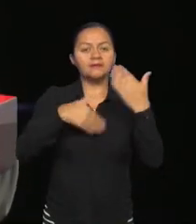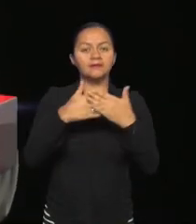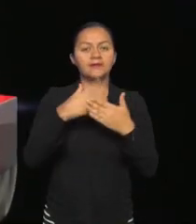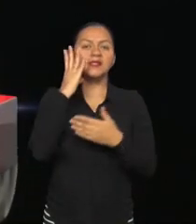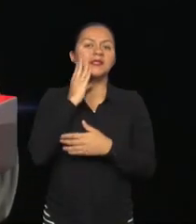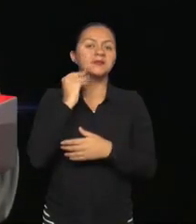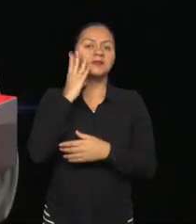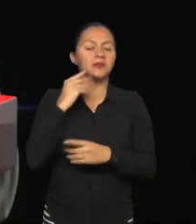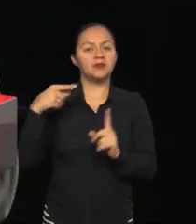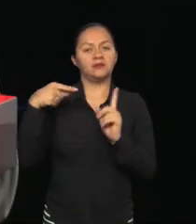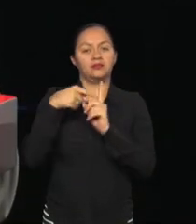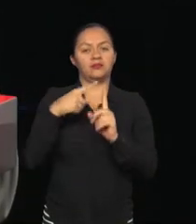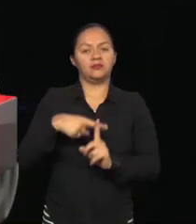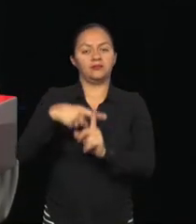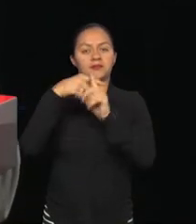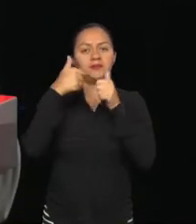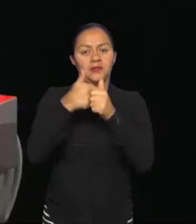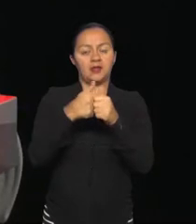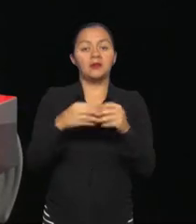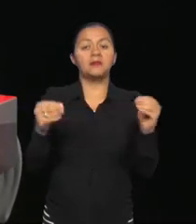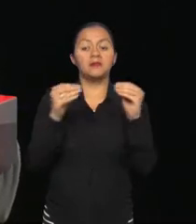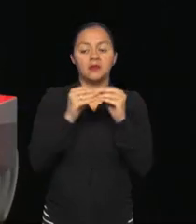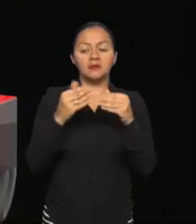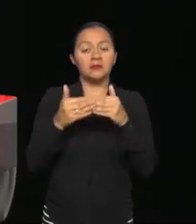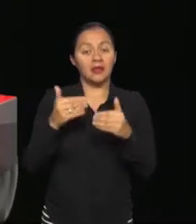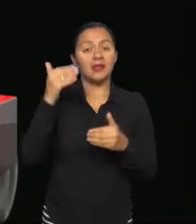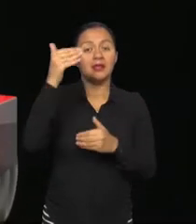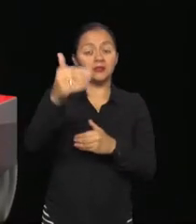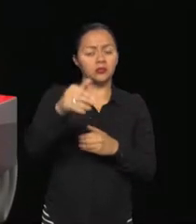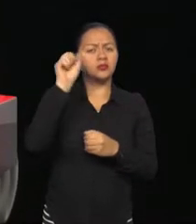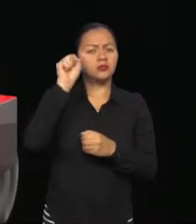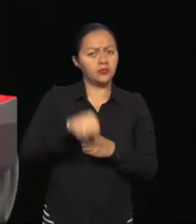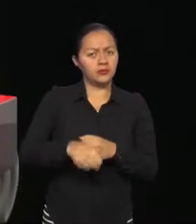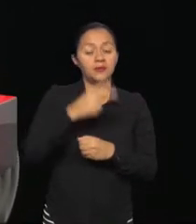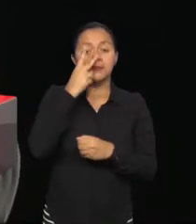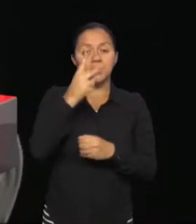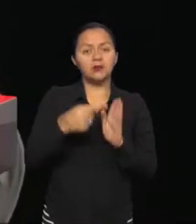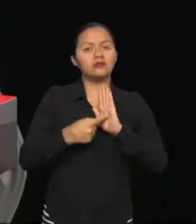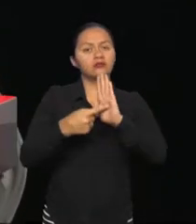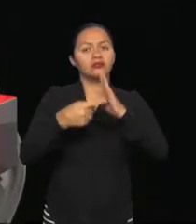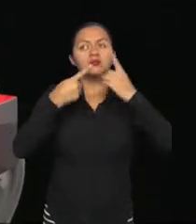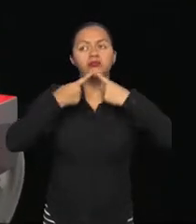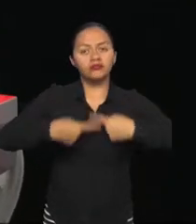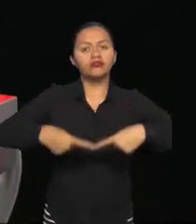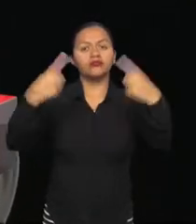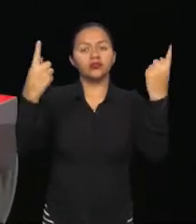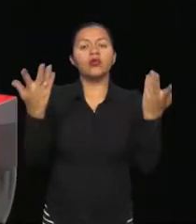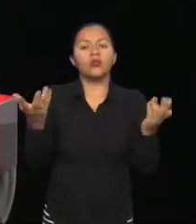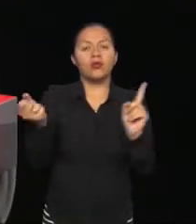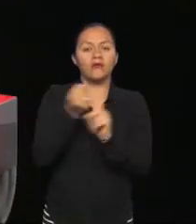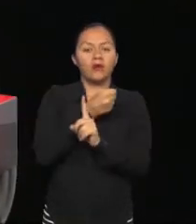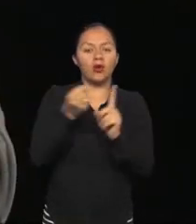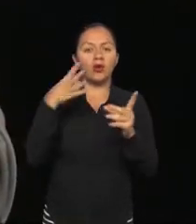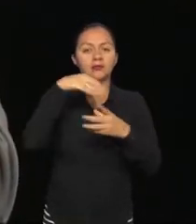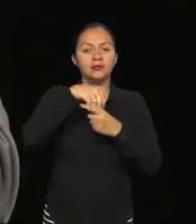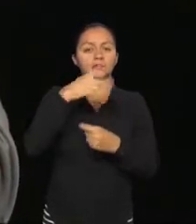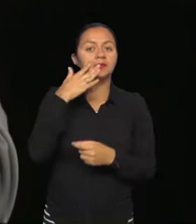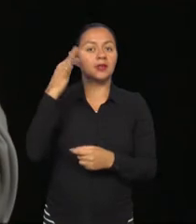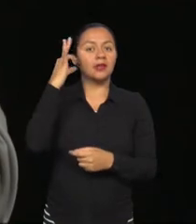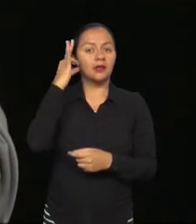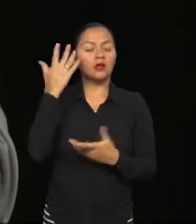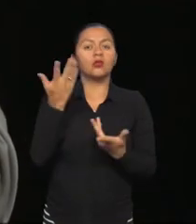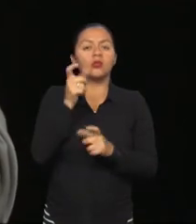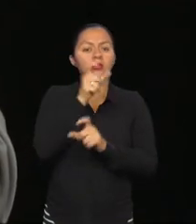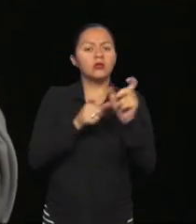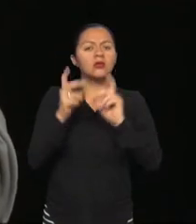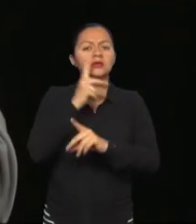que has tenido. Es lograr que próximamente tendremos un producto que va a hablar sobre violencia de género hacia las personas